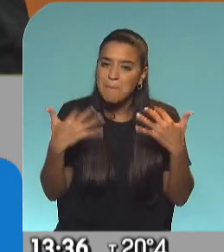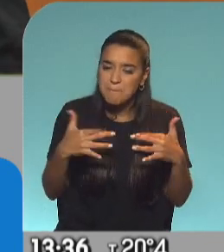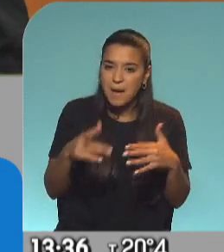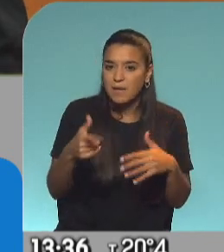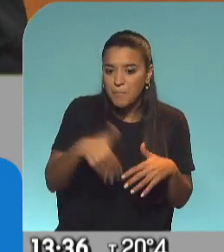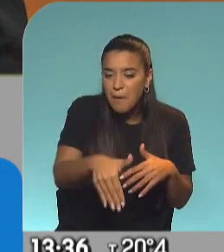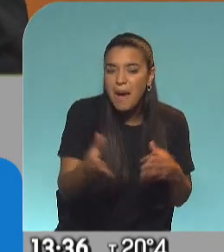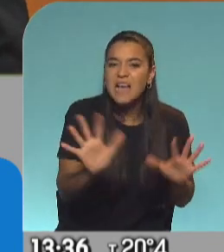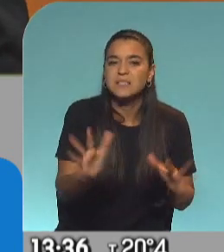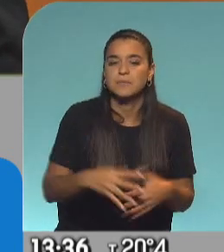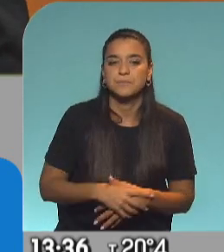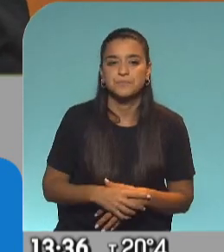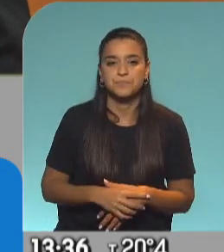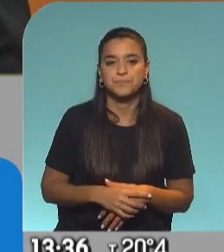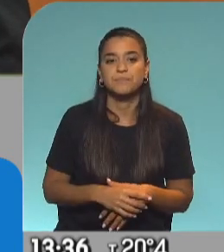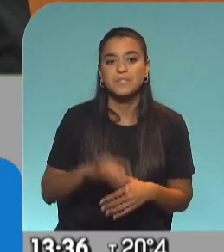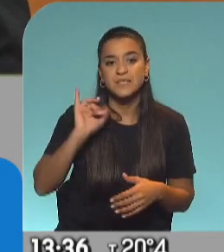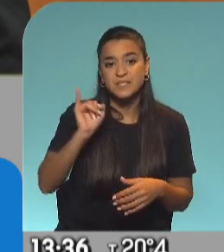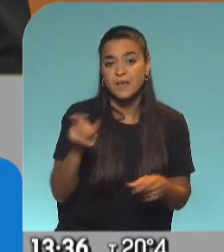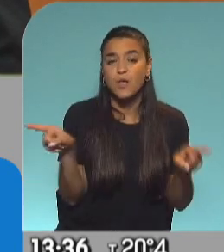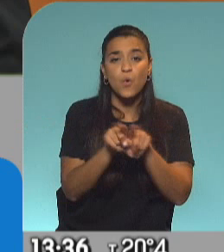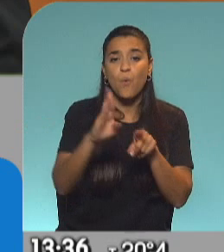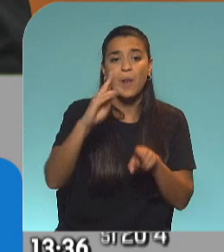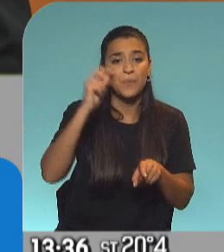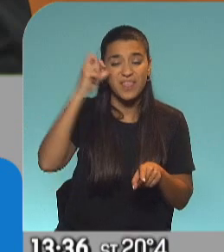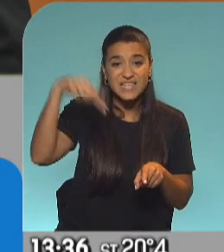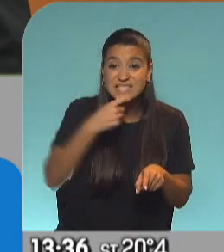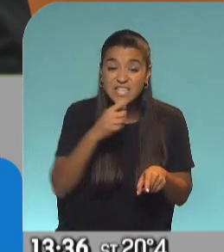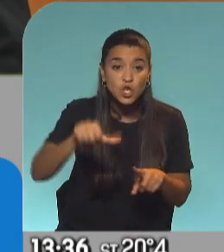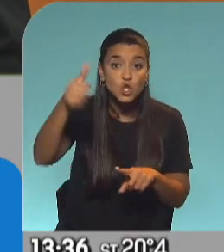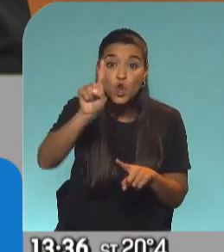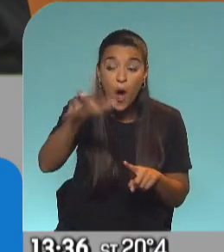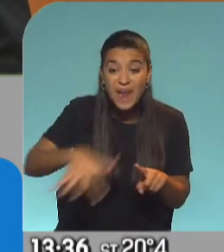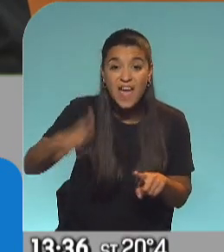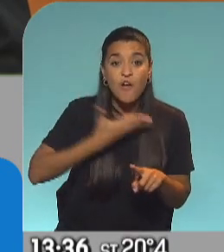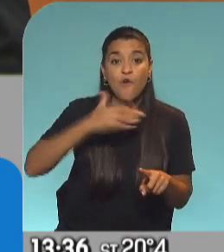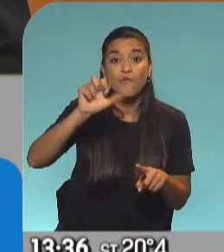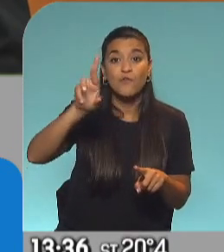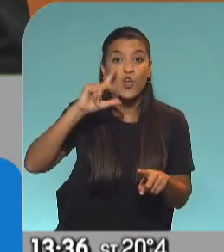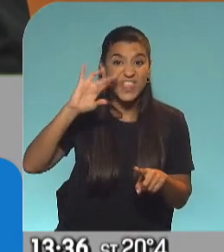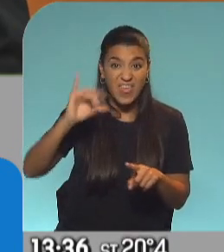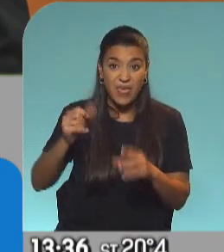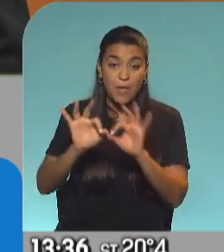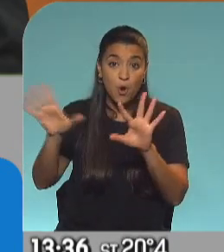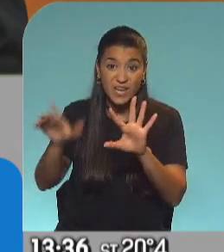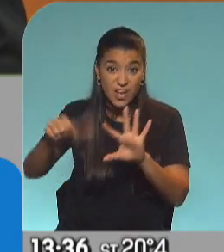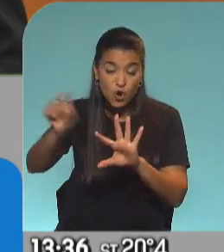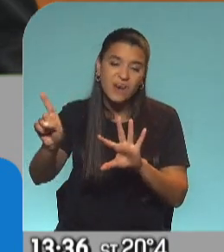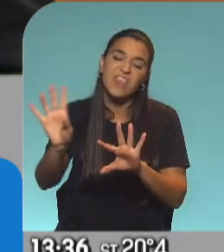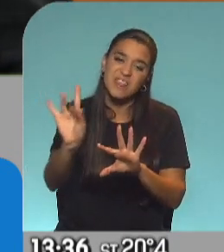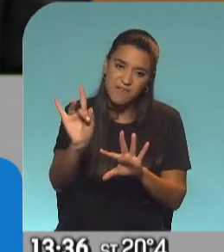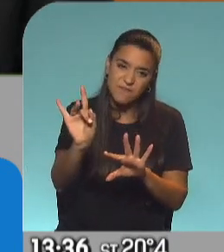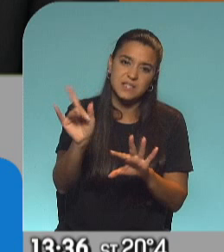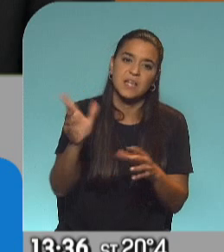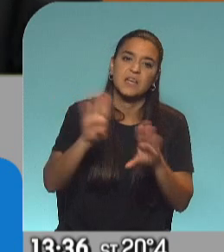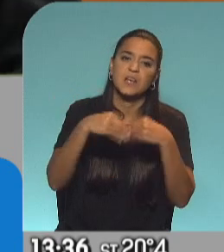lo inmediato? Sí, como dijo Biden, si no se gana Florida, si los demócratas no ganan Florida, no, es difícil que sepamos